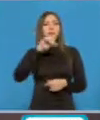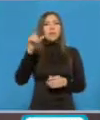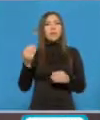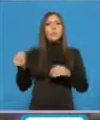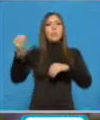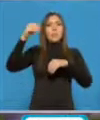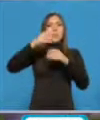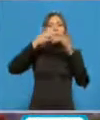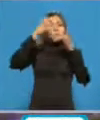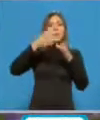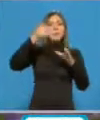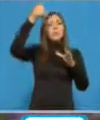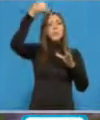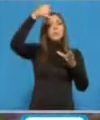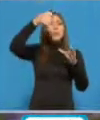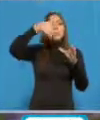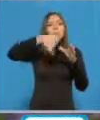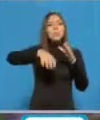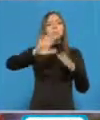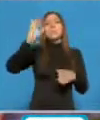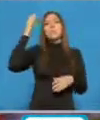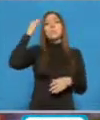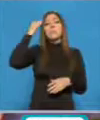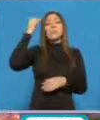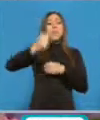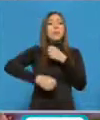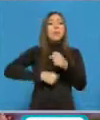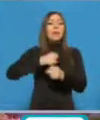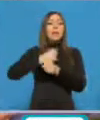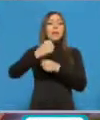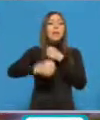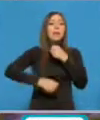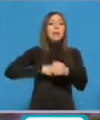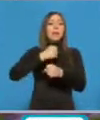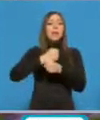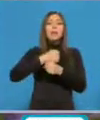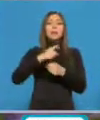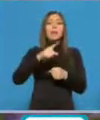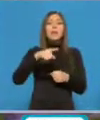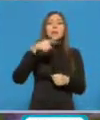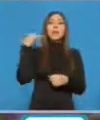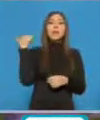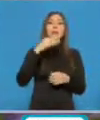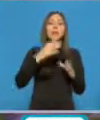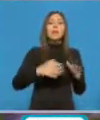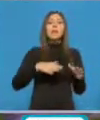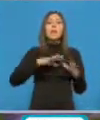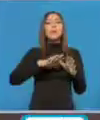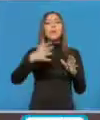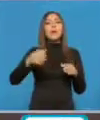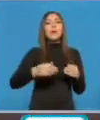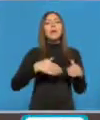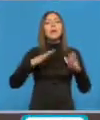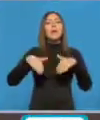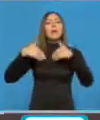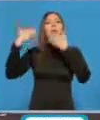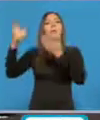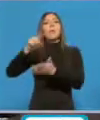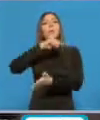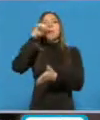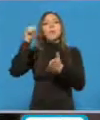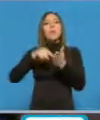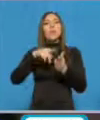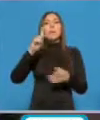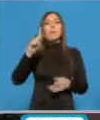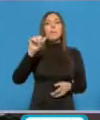Mediterráneo y pasó mucho tiempo y llegó a España a un lugar que ahora se llama Padrón, pero en aquel momento se